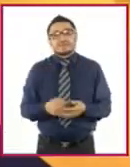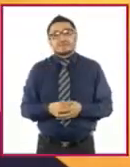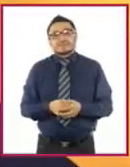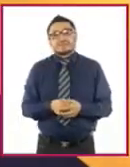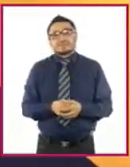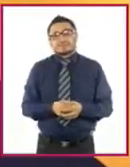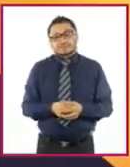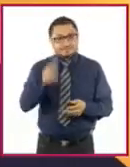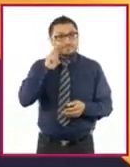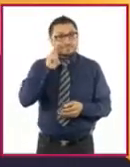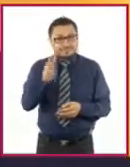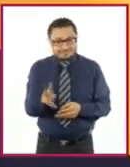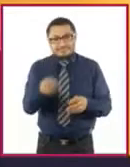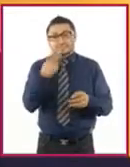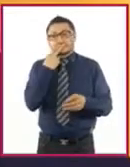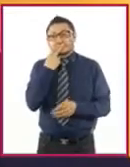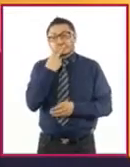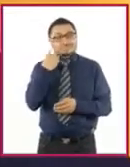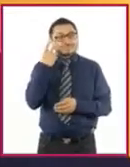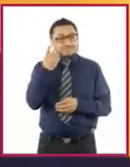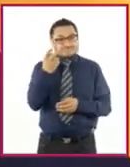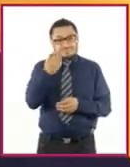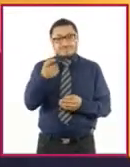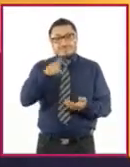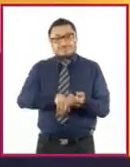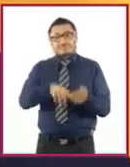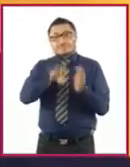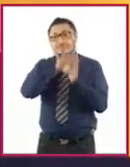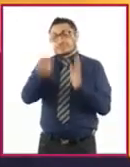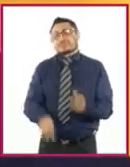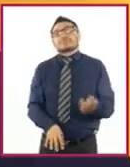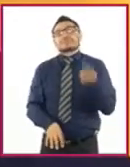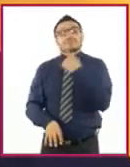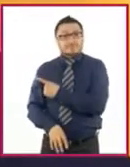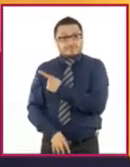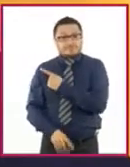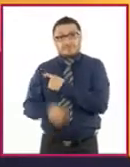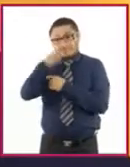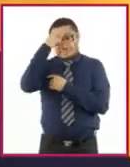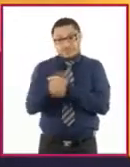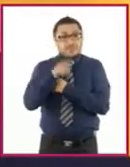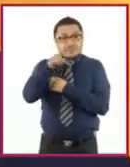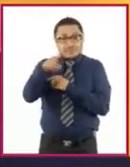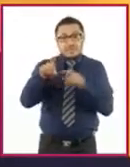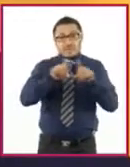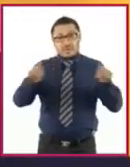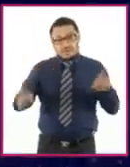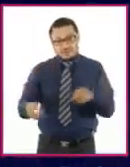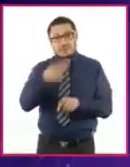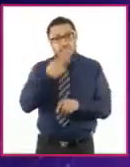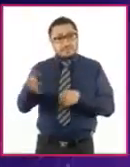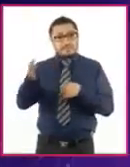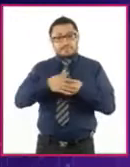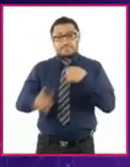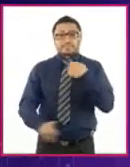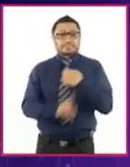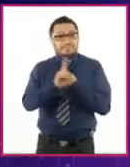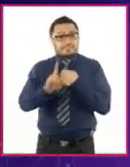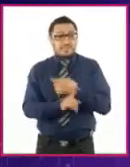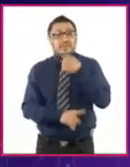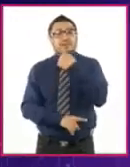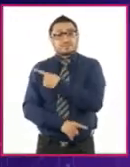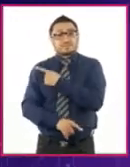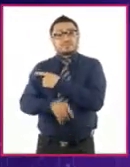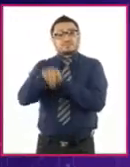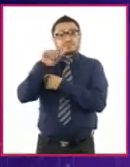Veamos cómo se aplica lo visto en el ejemplo. Para resolver una ecuación con el siguiente problema,